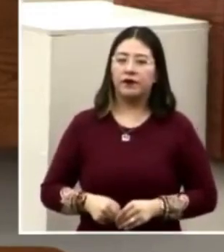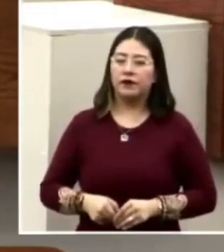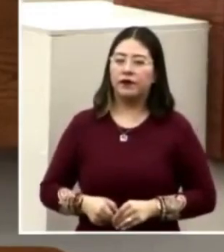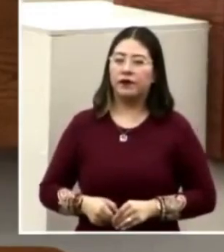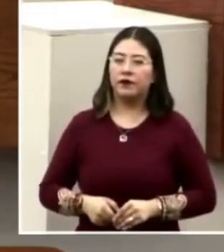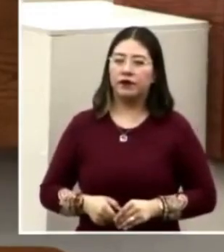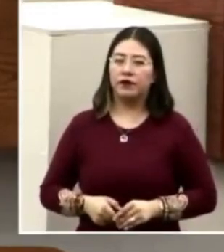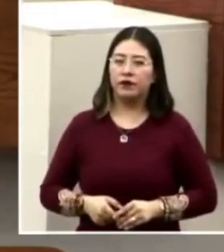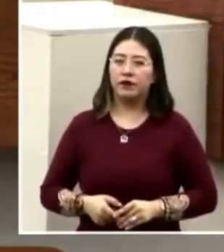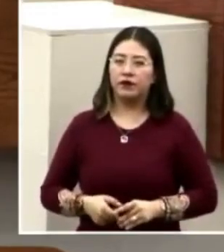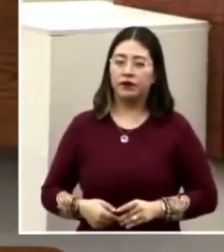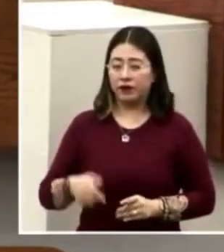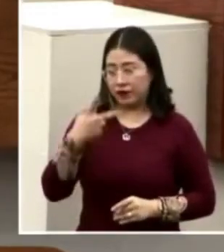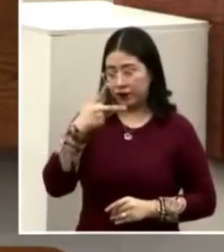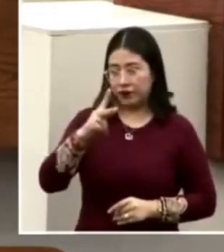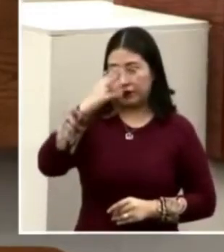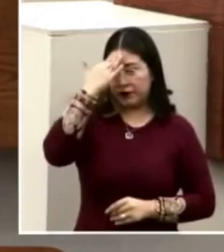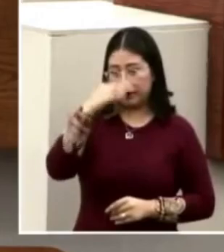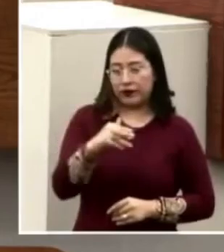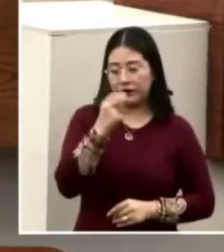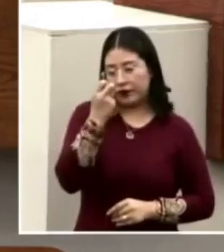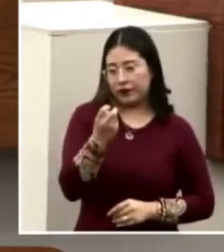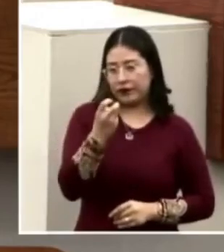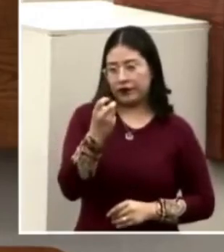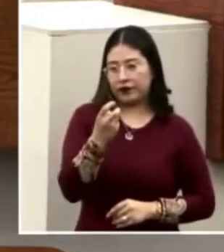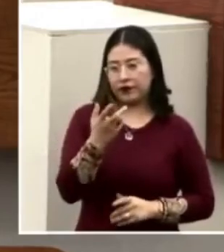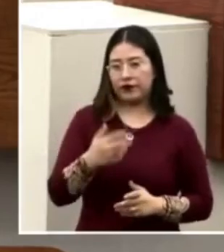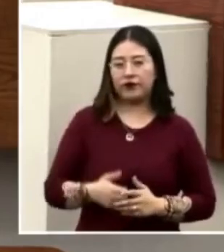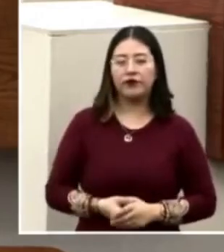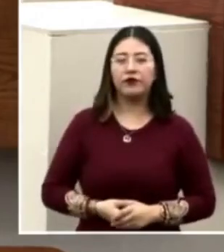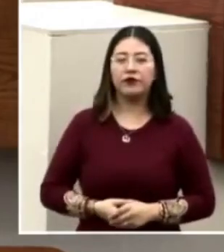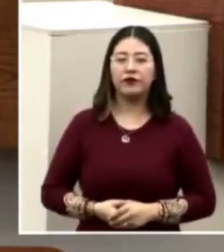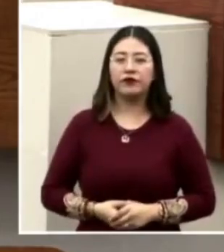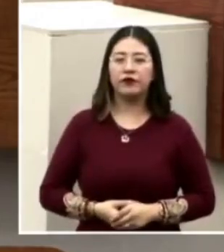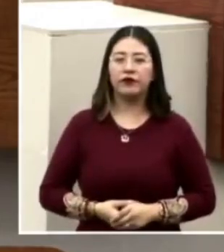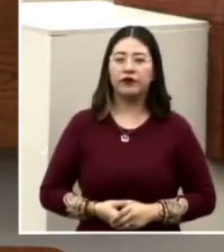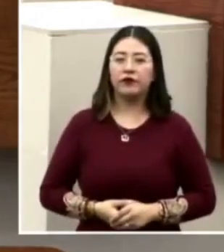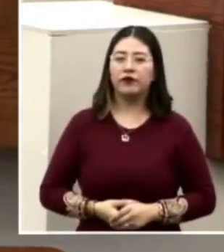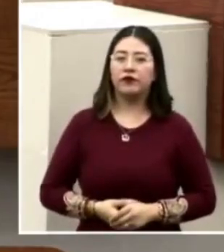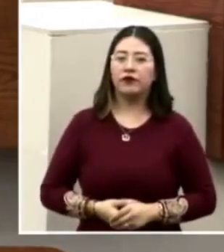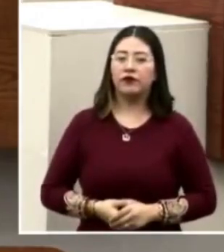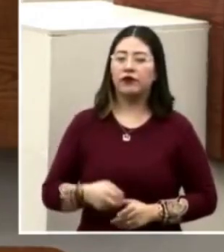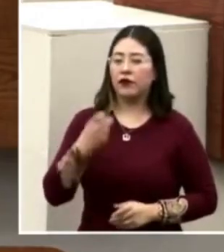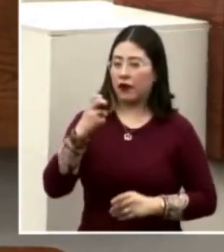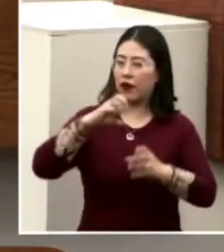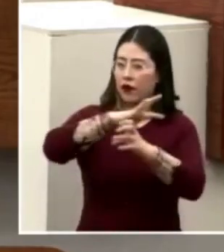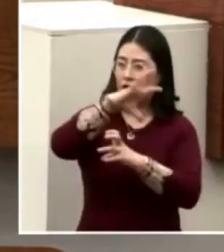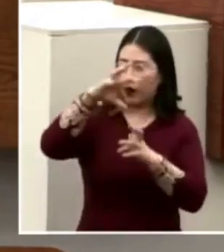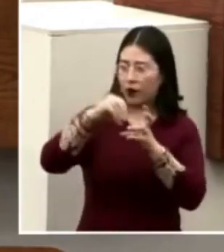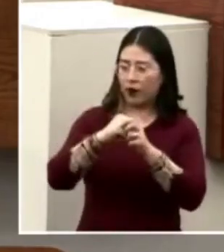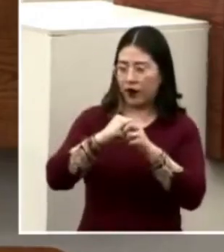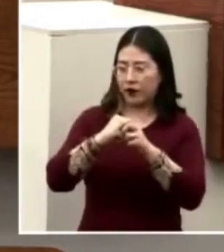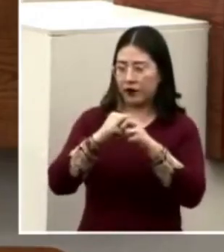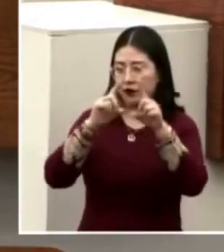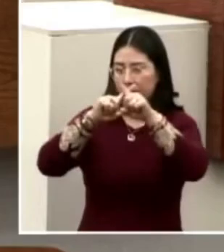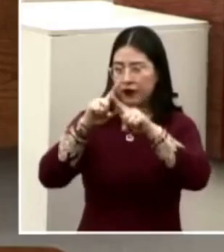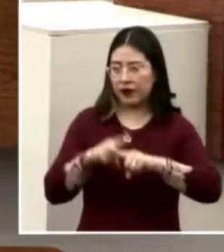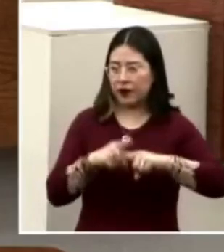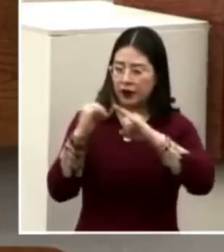Y pues básicamente eso es lo que contiene esta iniciativa de reforma